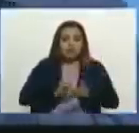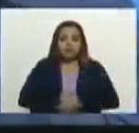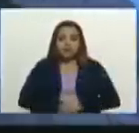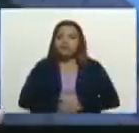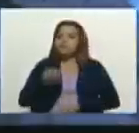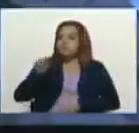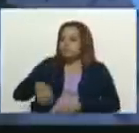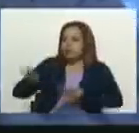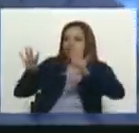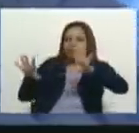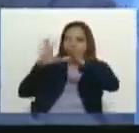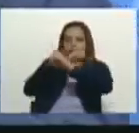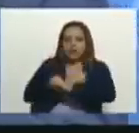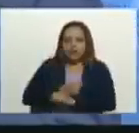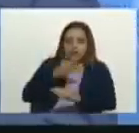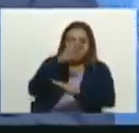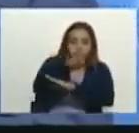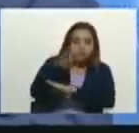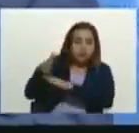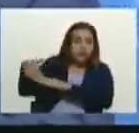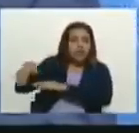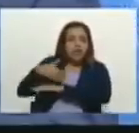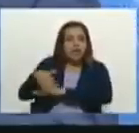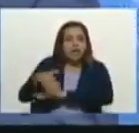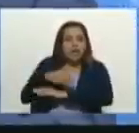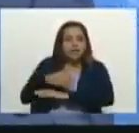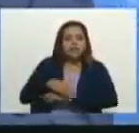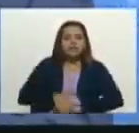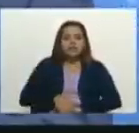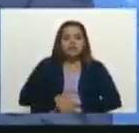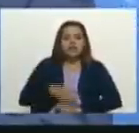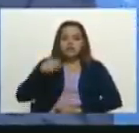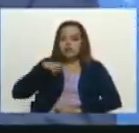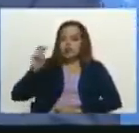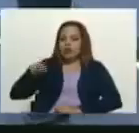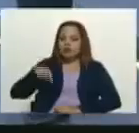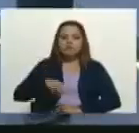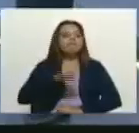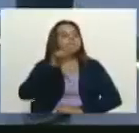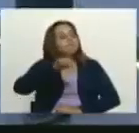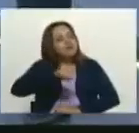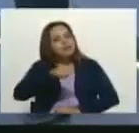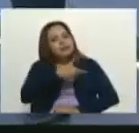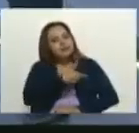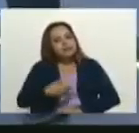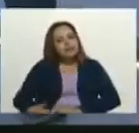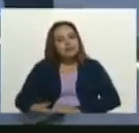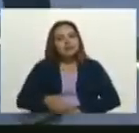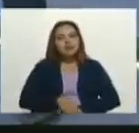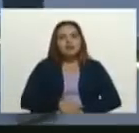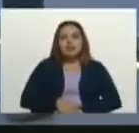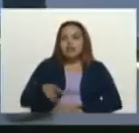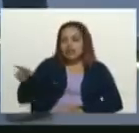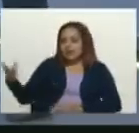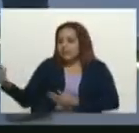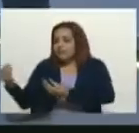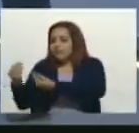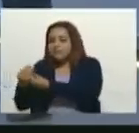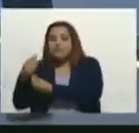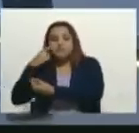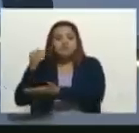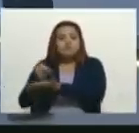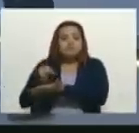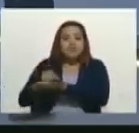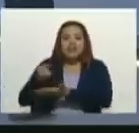Yolanda recorriendo las calles de Villa de Dios. Sí, estuvimos caminándola. Sí, señor presidente. La acompañamos. Te consta, te consta. Claro que sí,